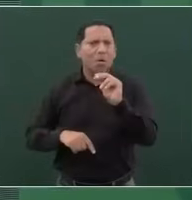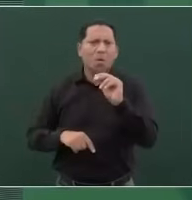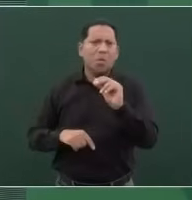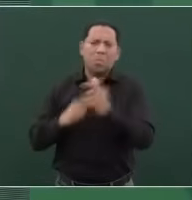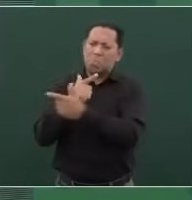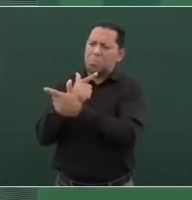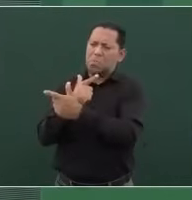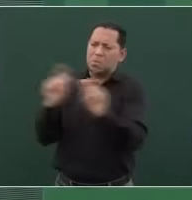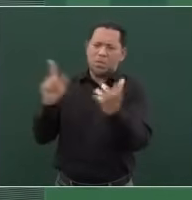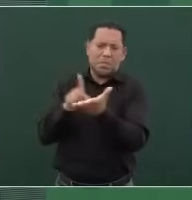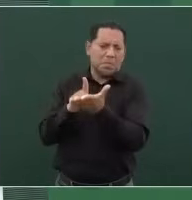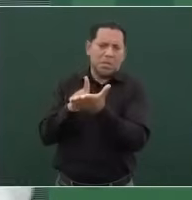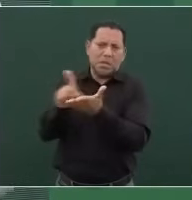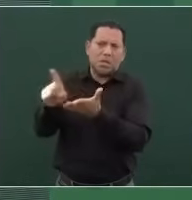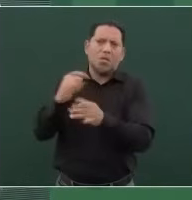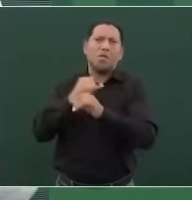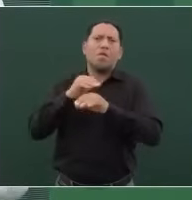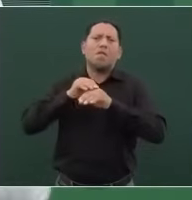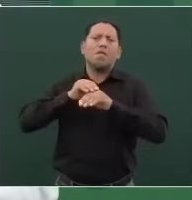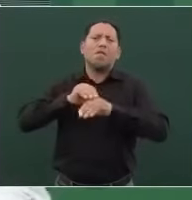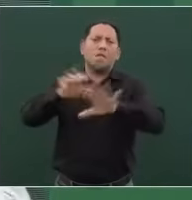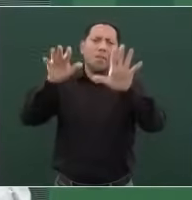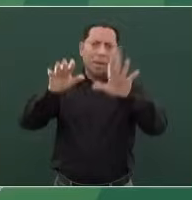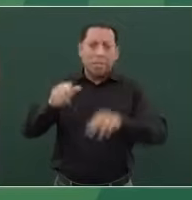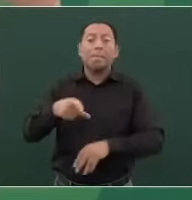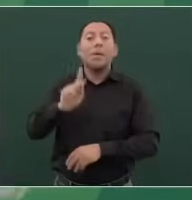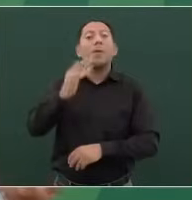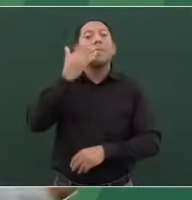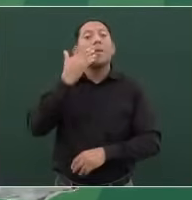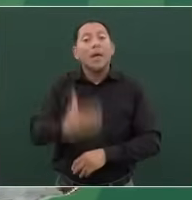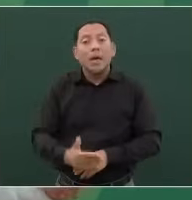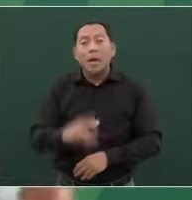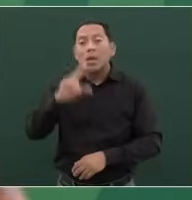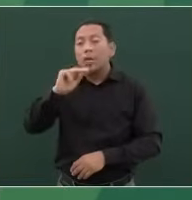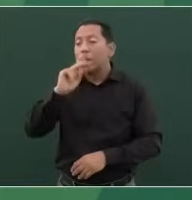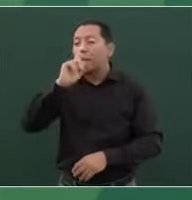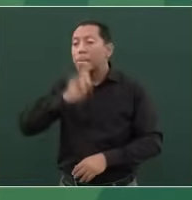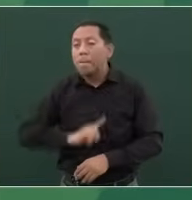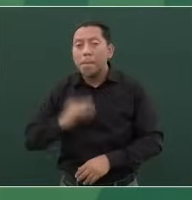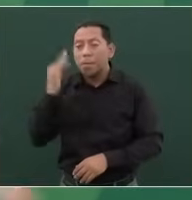libres, pero sí ellos tienen que autolimitarse,